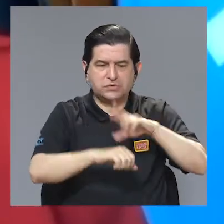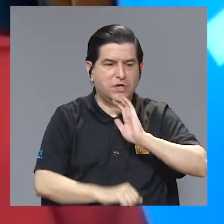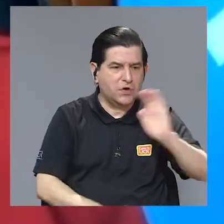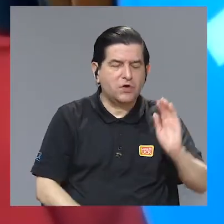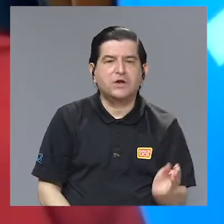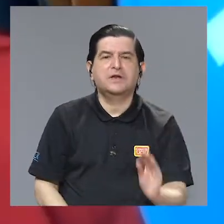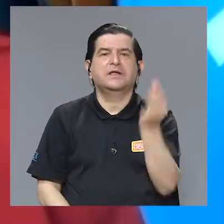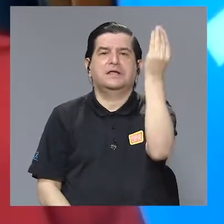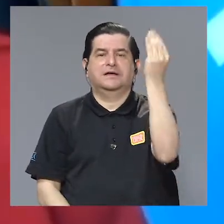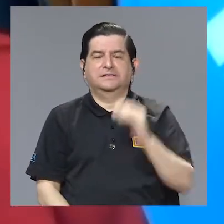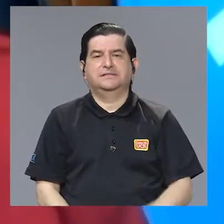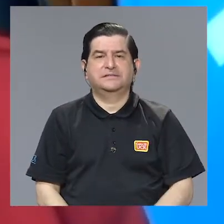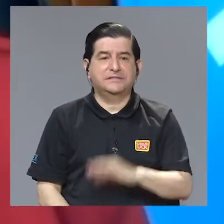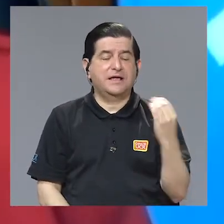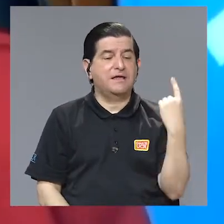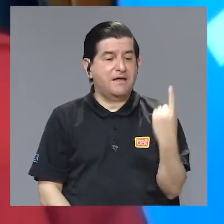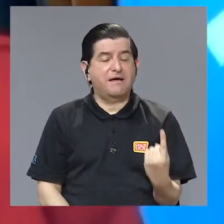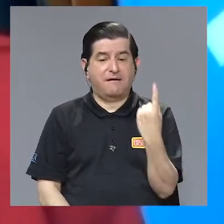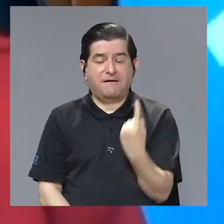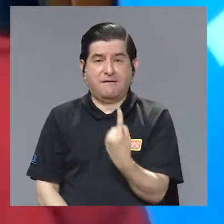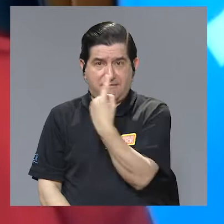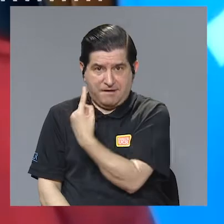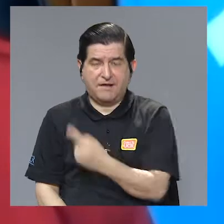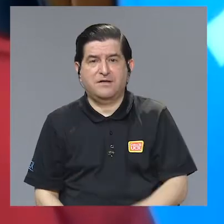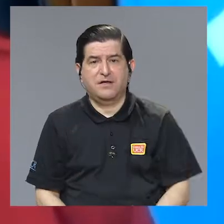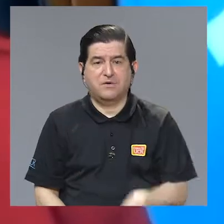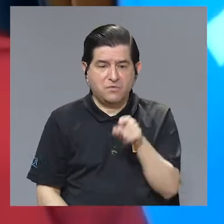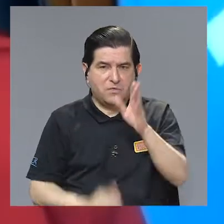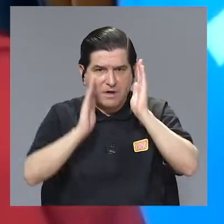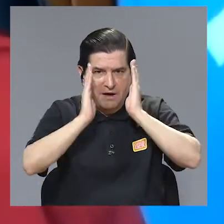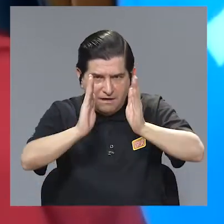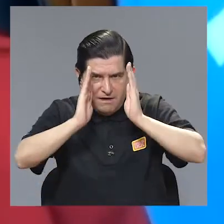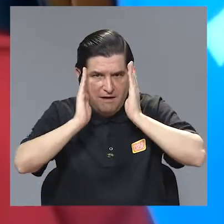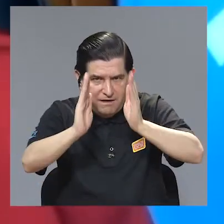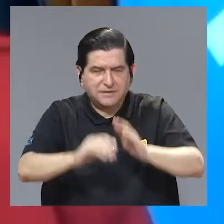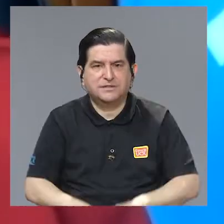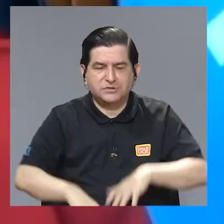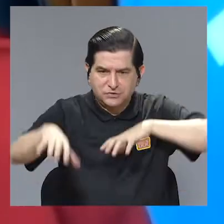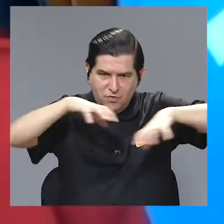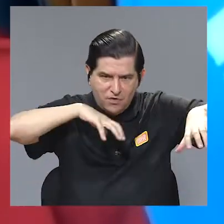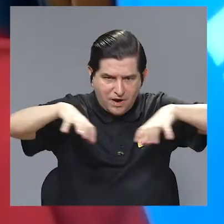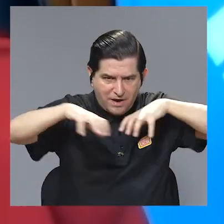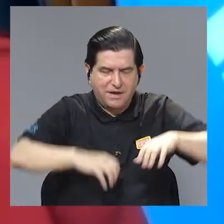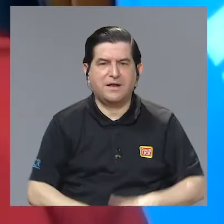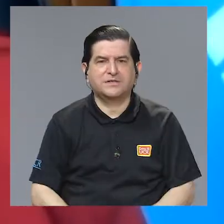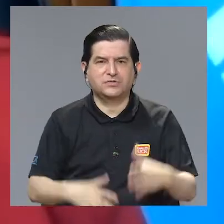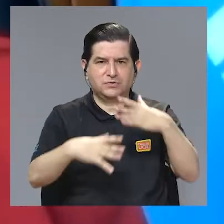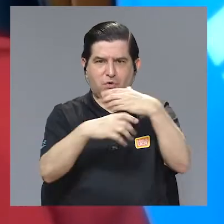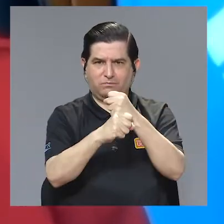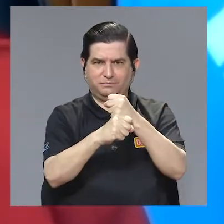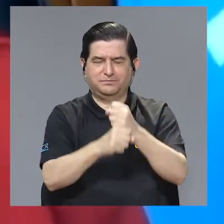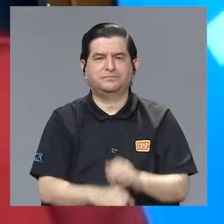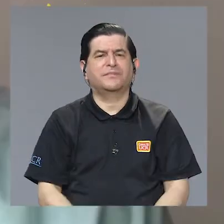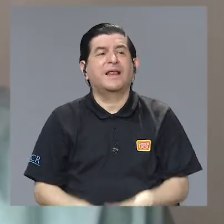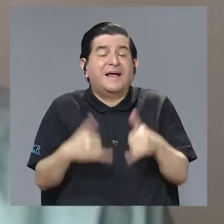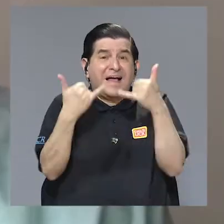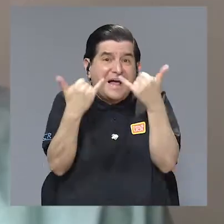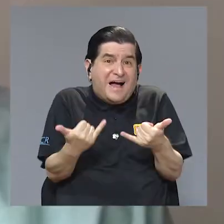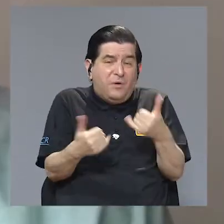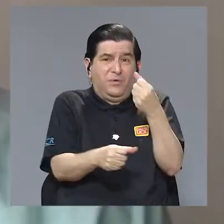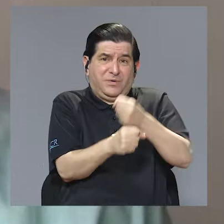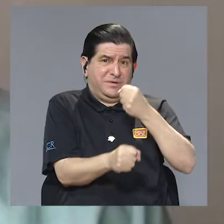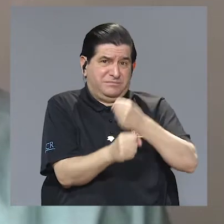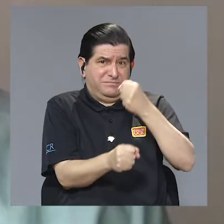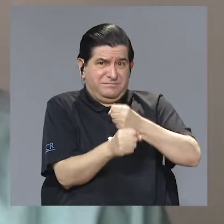Nacional de Niñez y Adolescencia y en cada una se va dando seguimiento a las acciones que se van efectuando. Por ahora